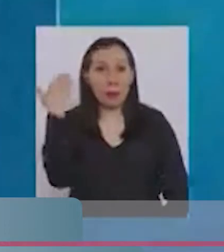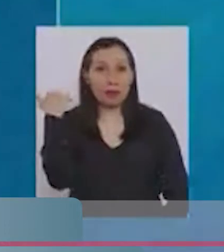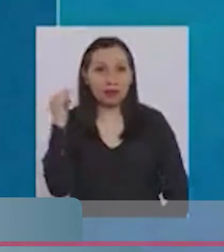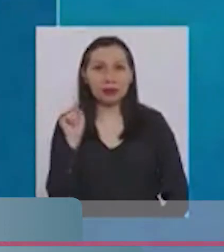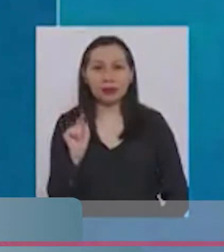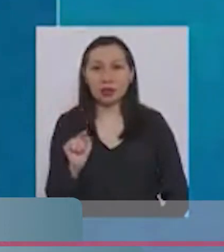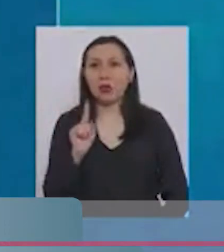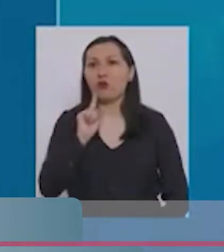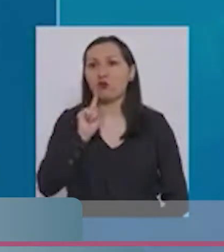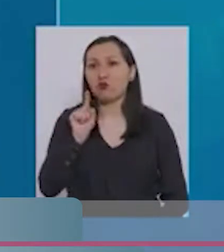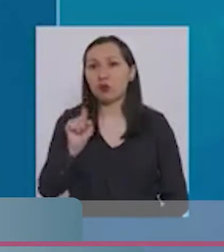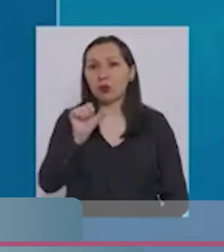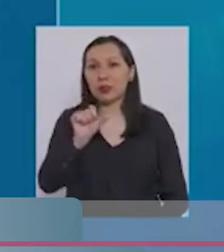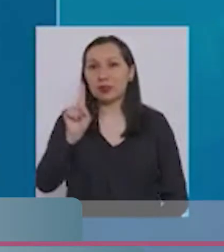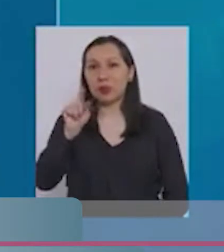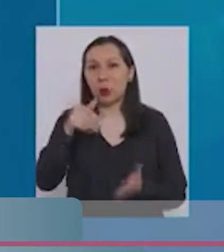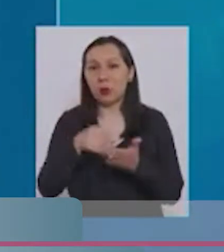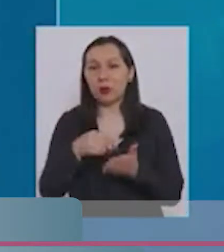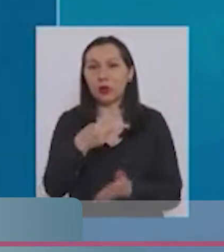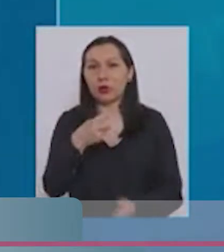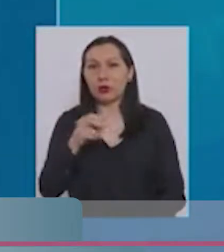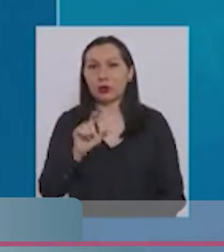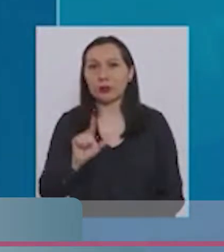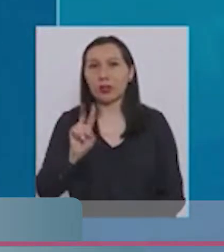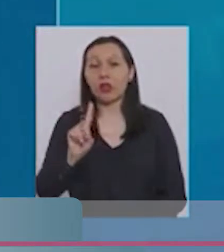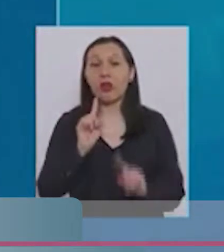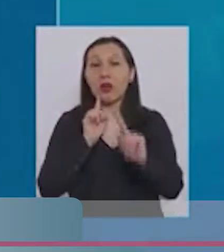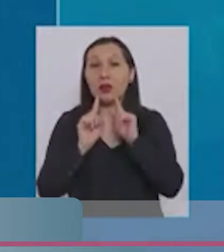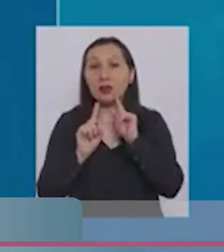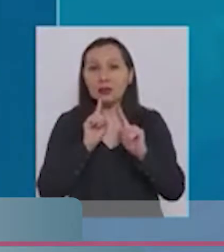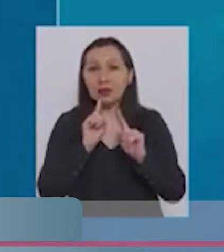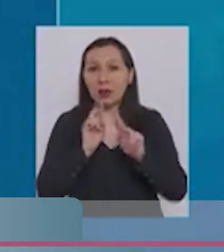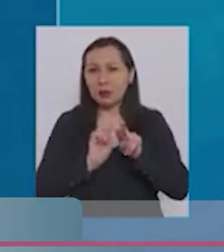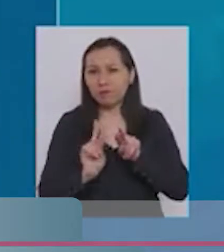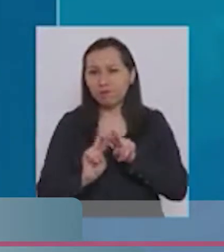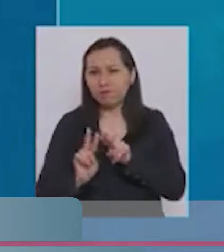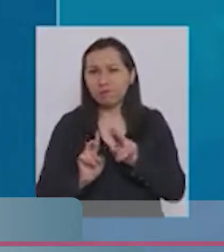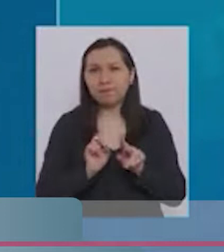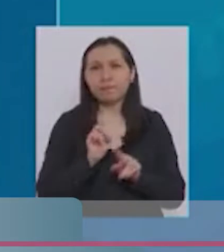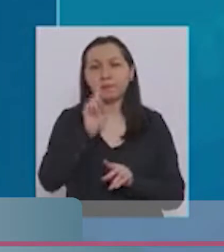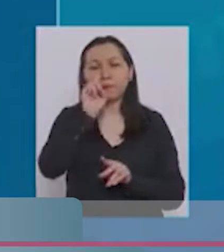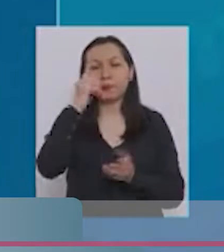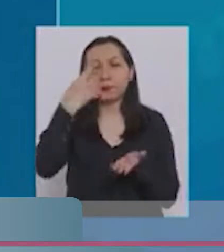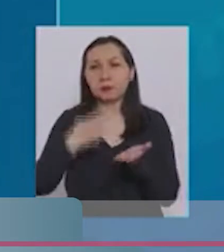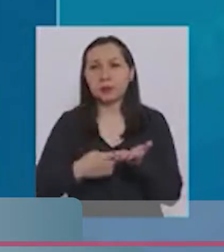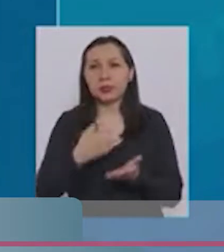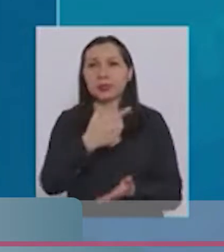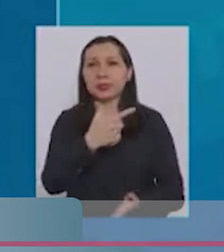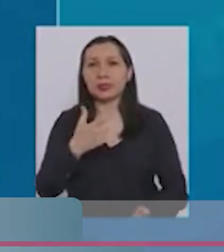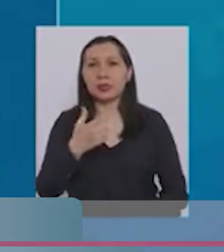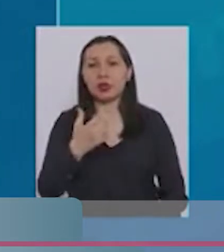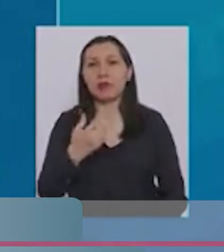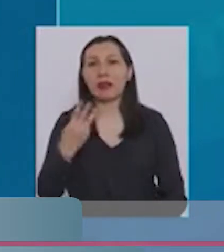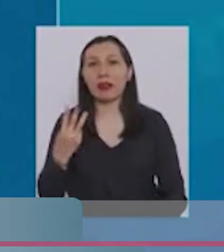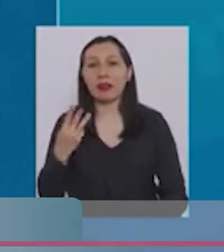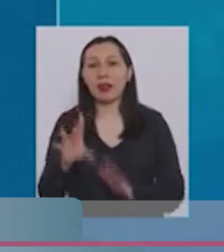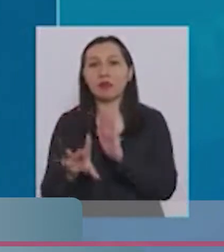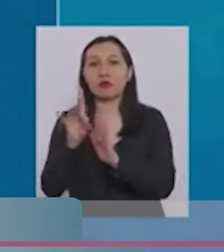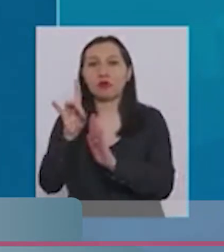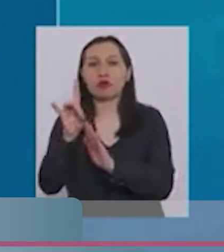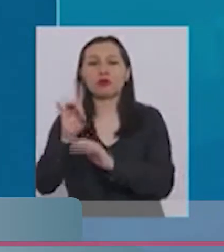teníamos 61.272 exámenes y mil 793 casos nuevos